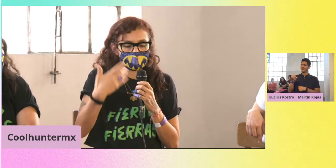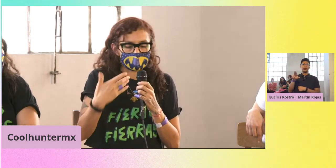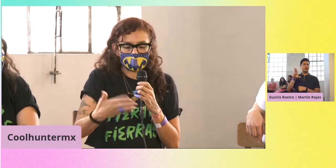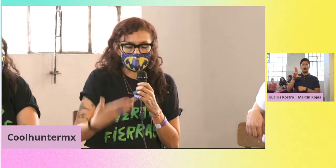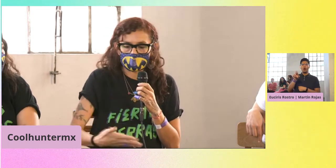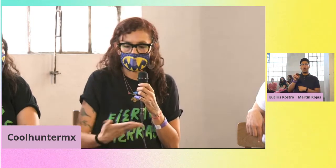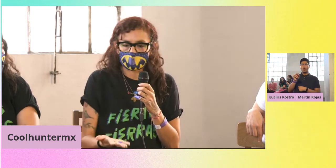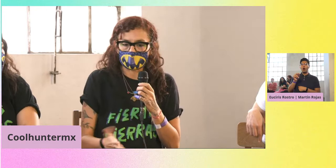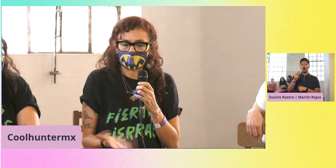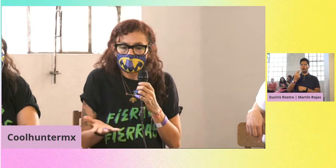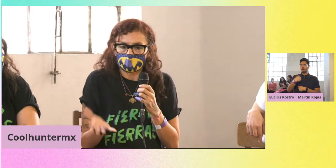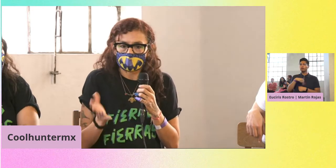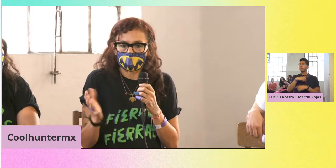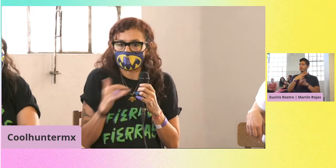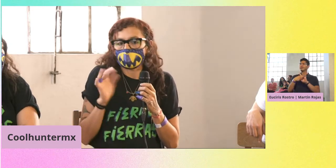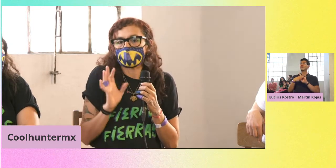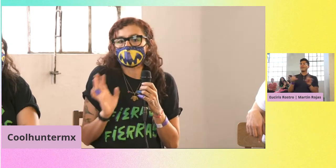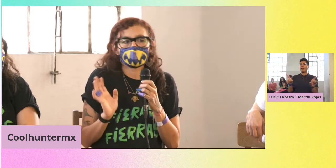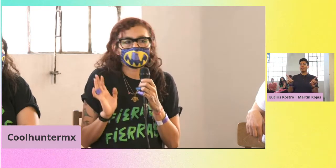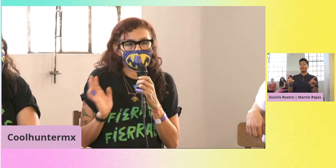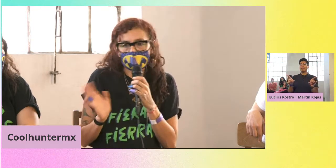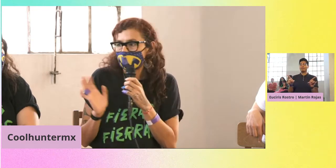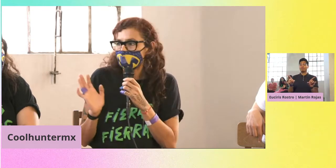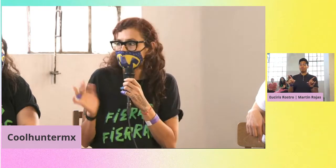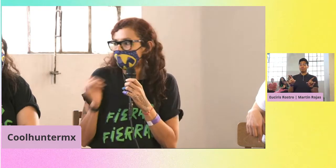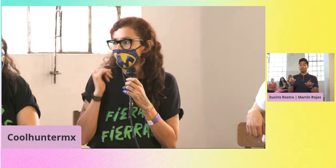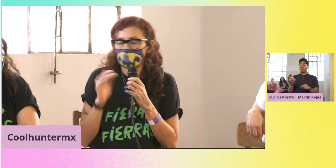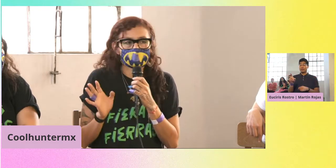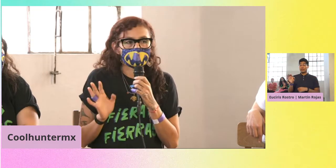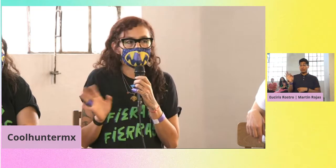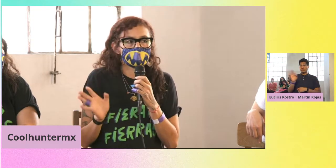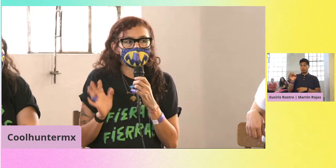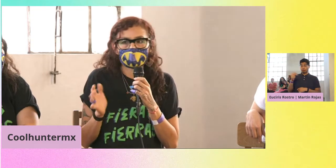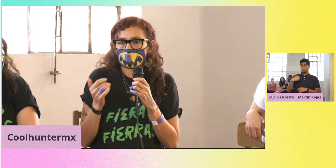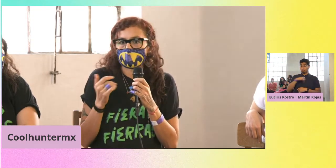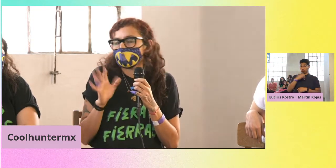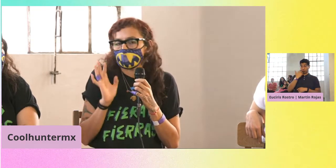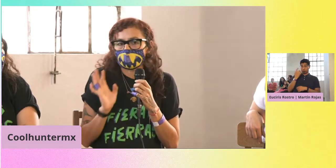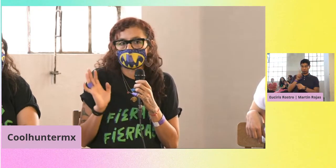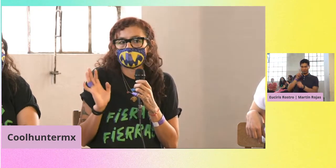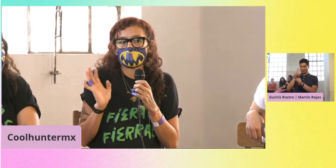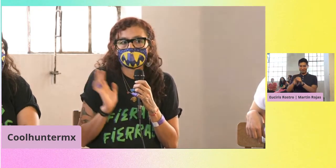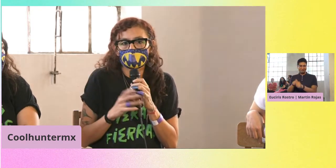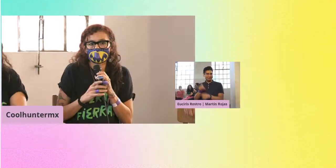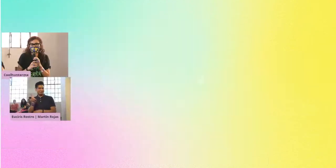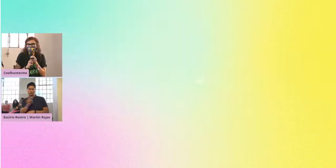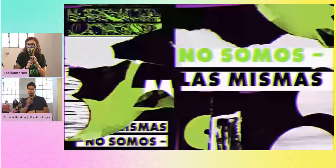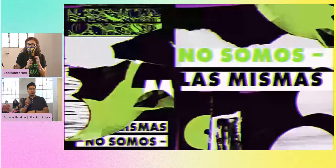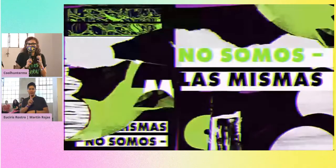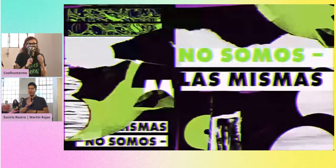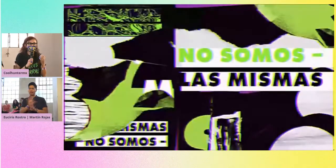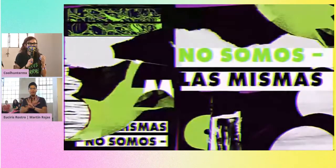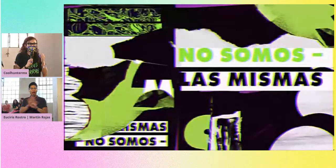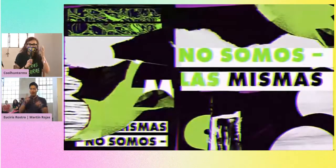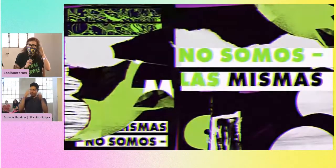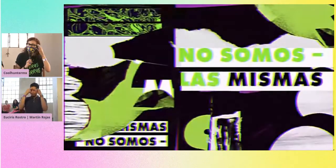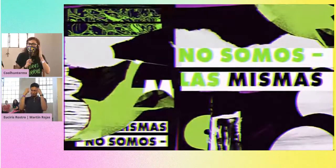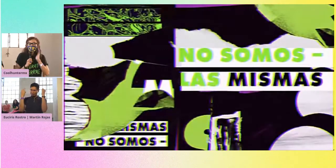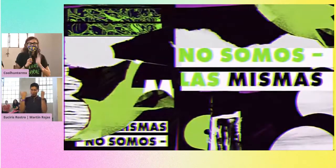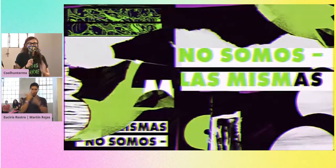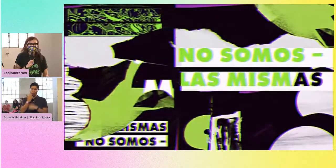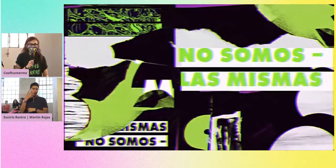nos hemos dado cuenta que pues no encajamos ahí y que ya estamos hartas de estar ahí y de encajar